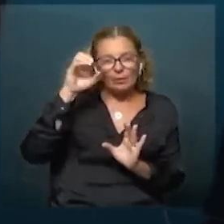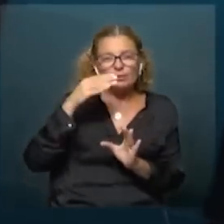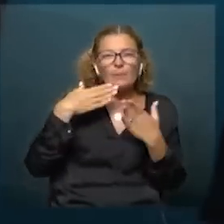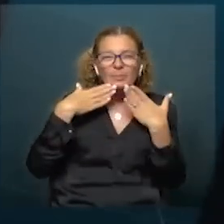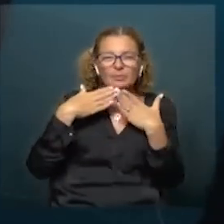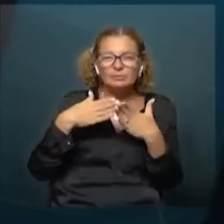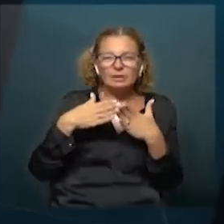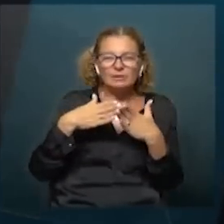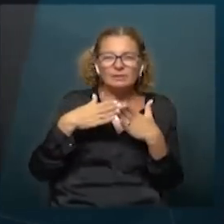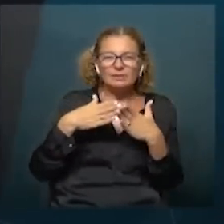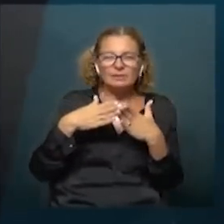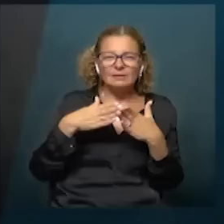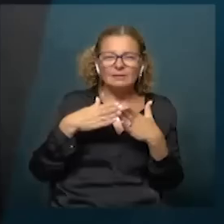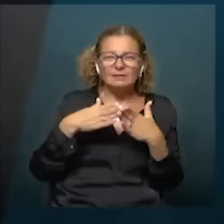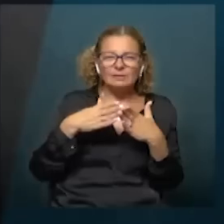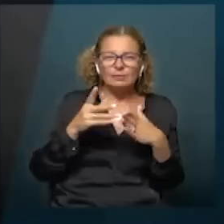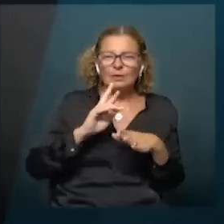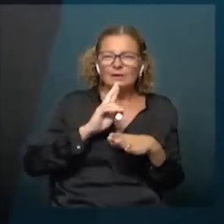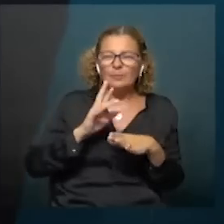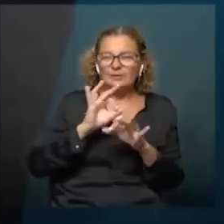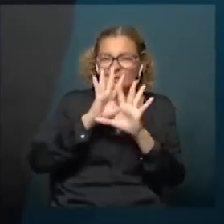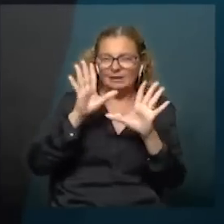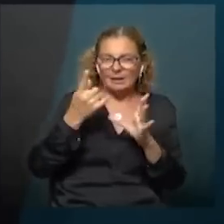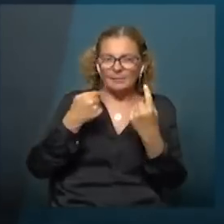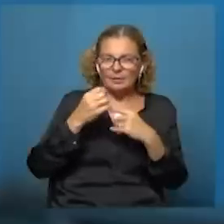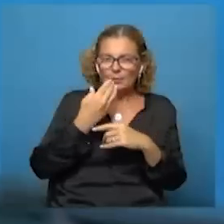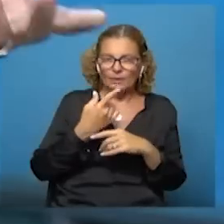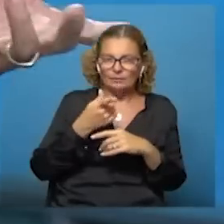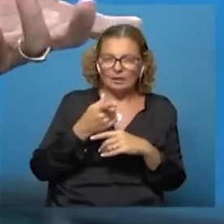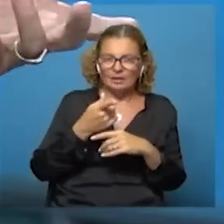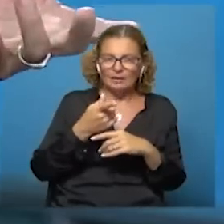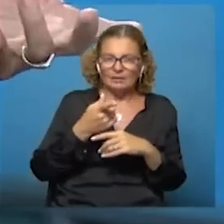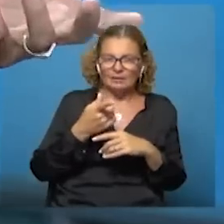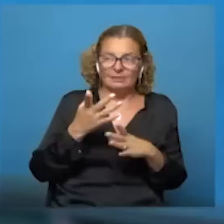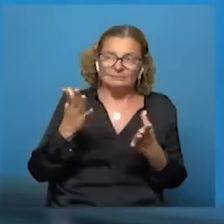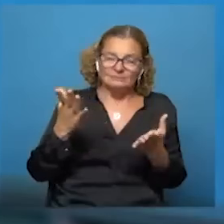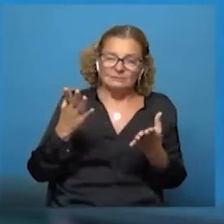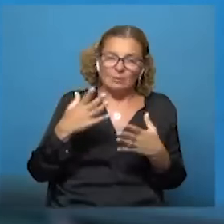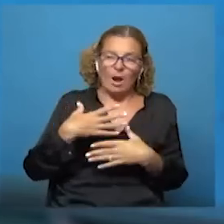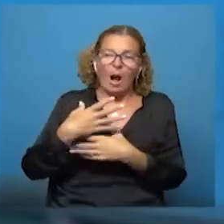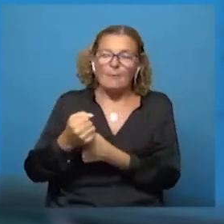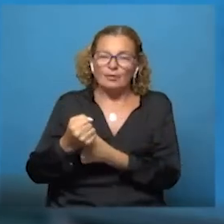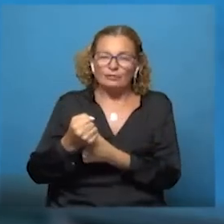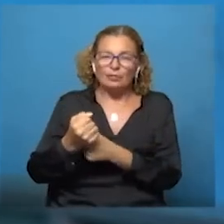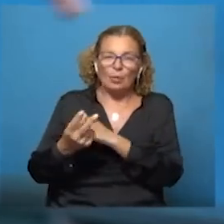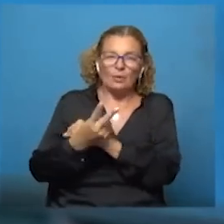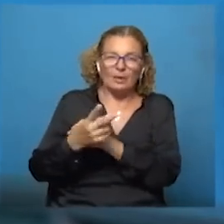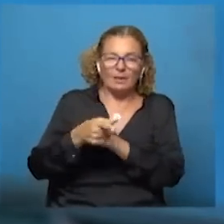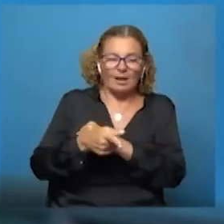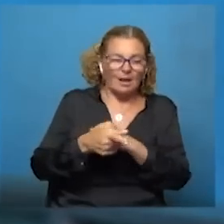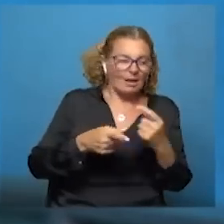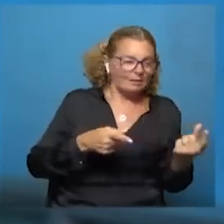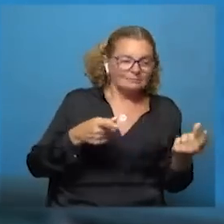pregunté y no hubo una respuesta Clara Pero bueno está puede ser hasta una mano a gente que bueno Cuídame acá